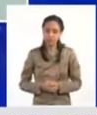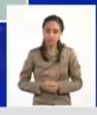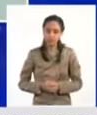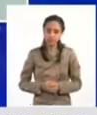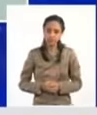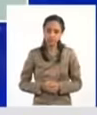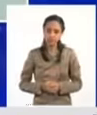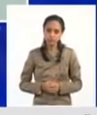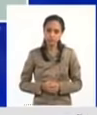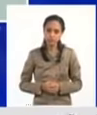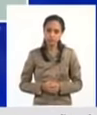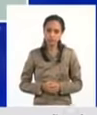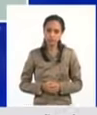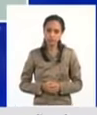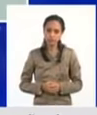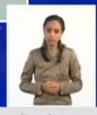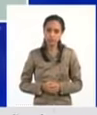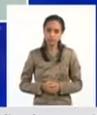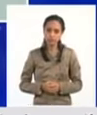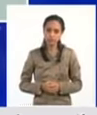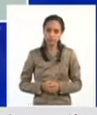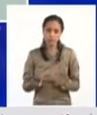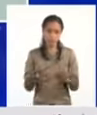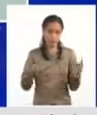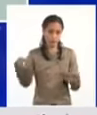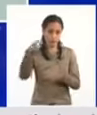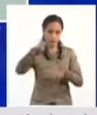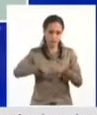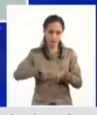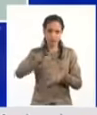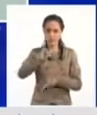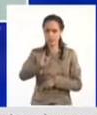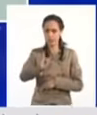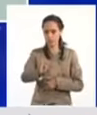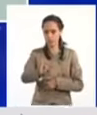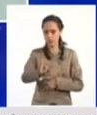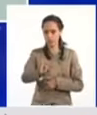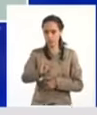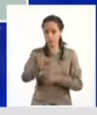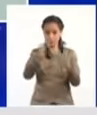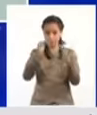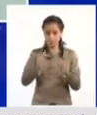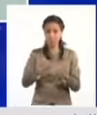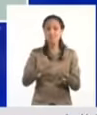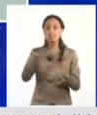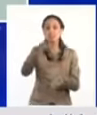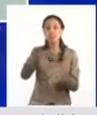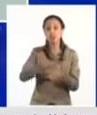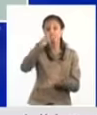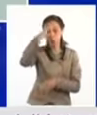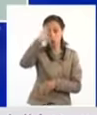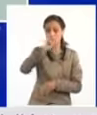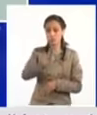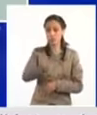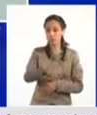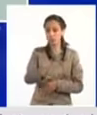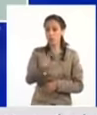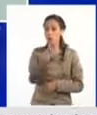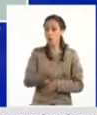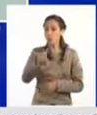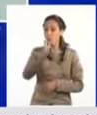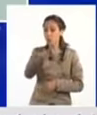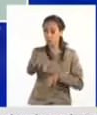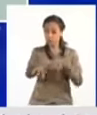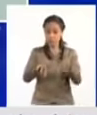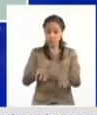momentos, las cifras mayores de La Habana, 69, Santiago 64, Camagüey 12, Pinar